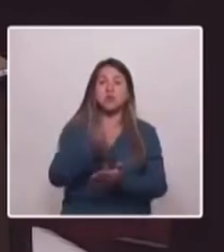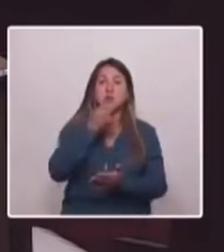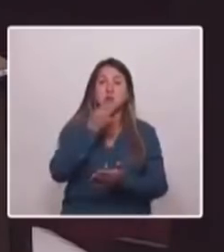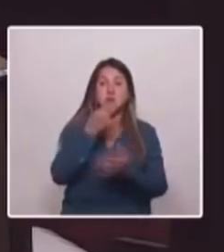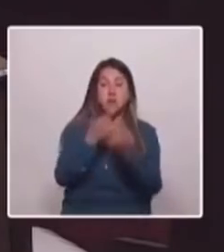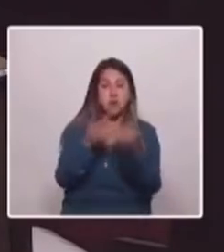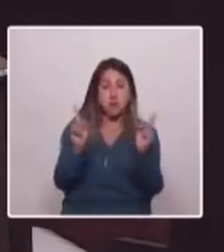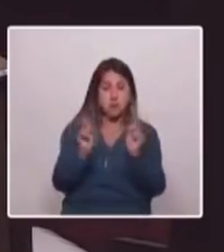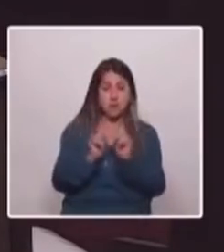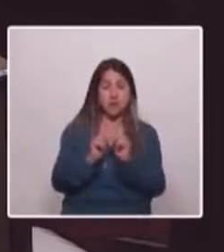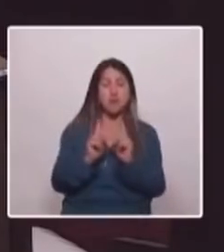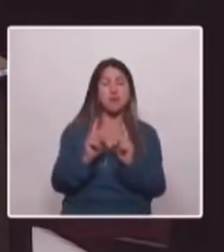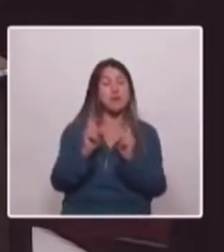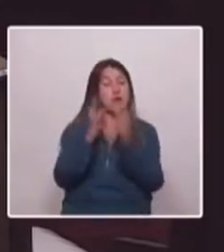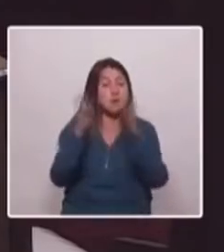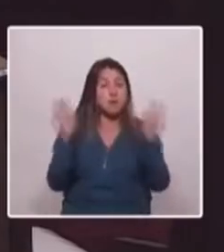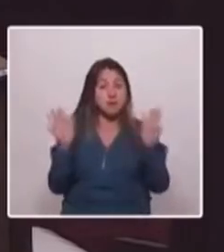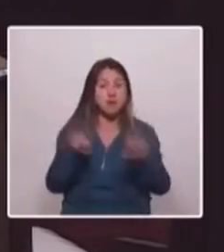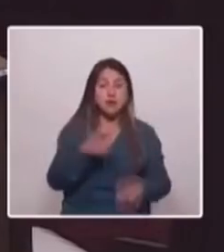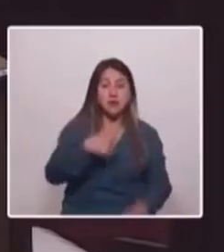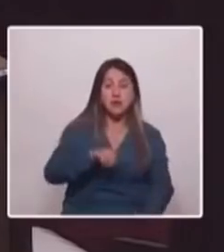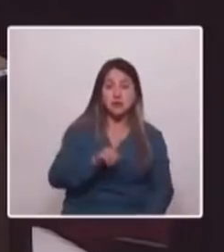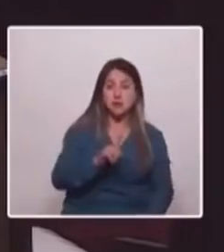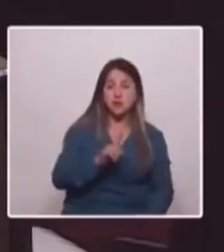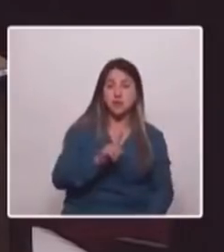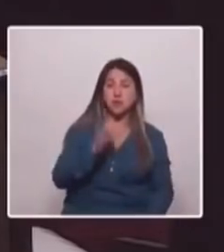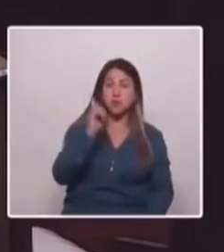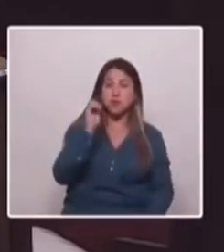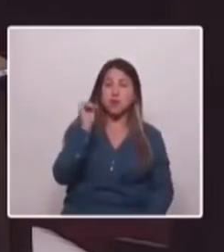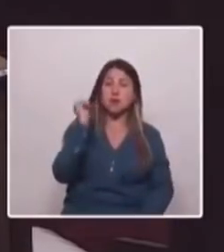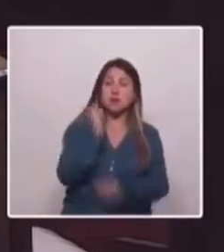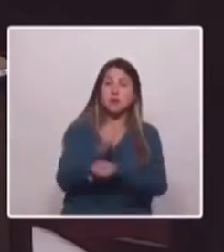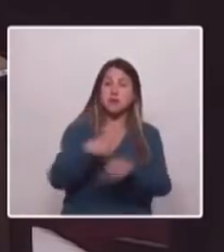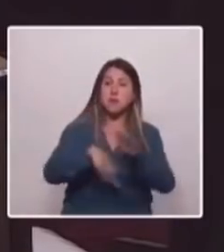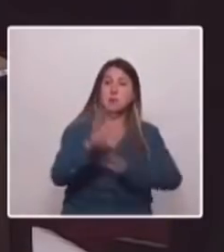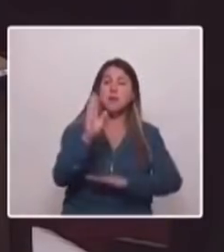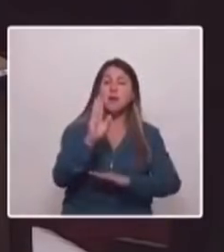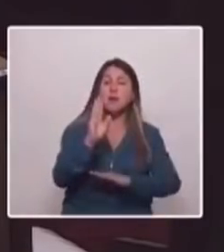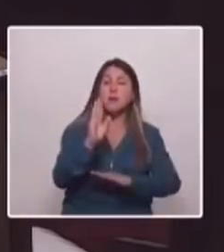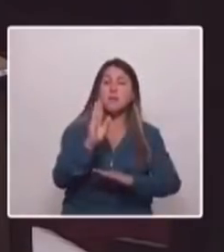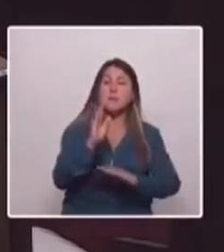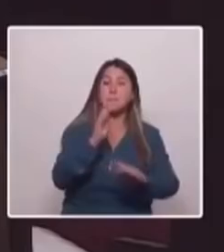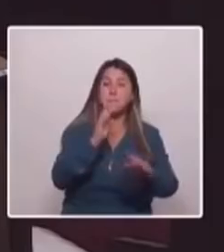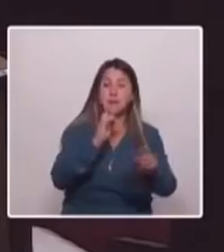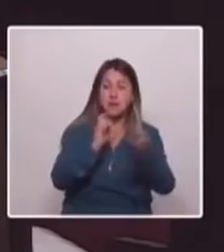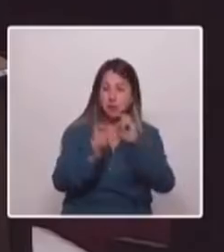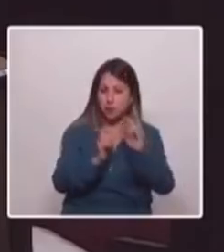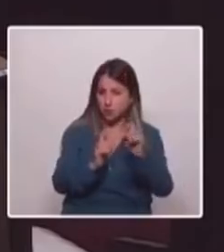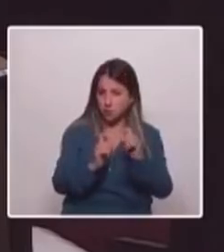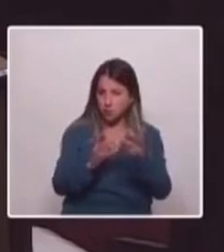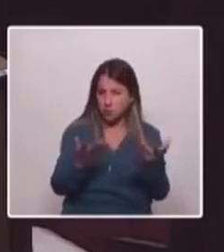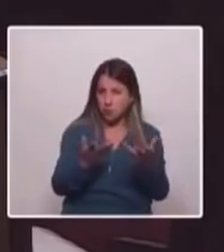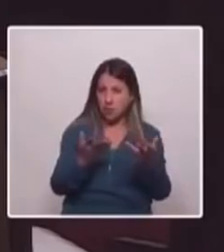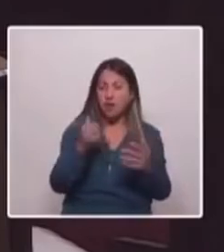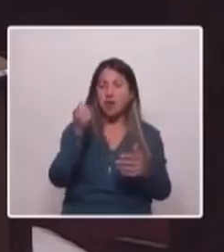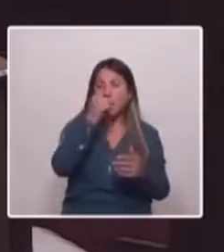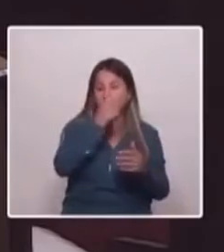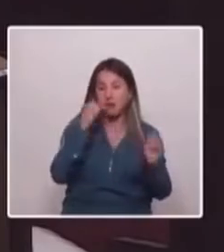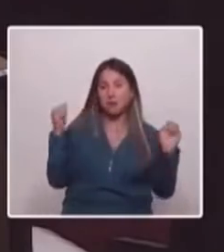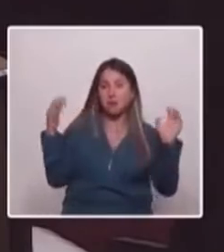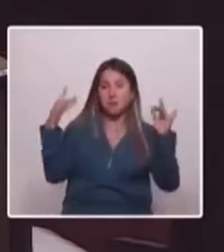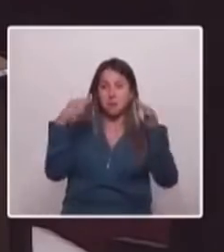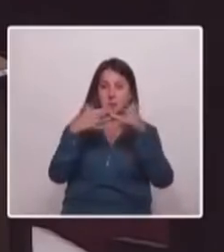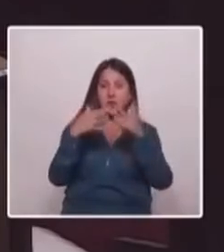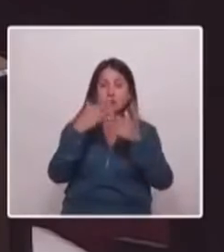una licencia médica. No olvidemos eso, él no va a venir a la convención por el plazo de, ya restan 14 días porque